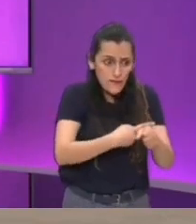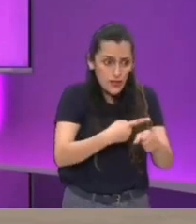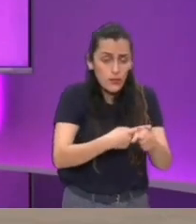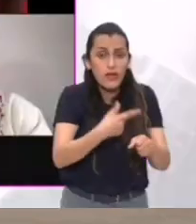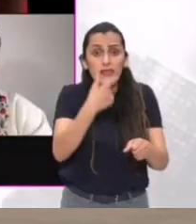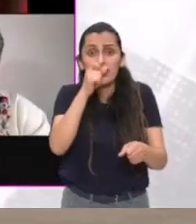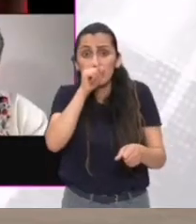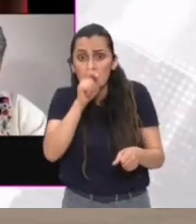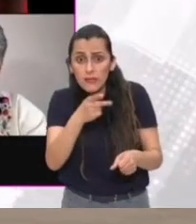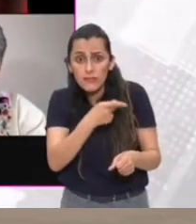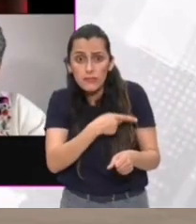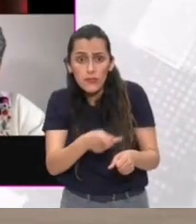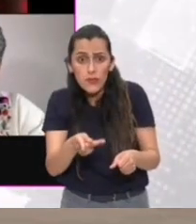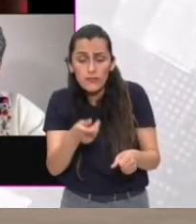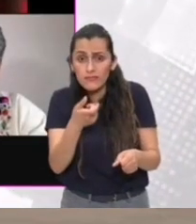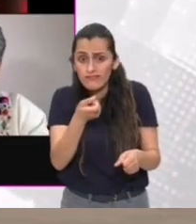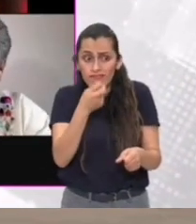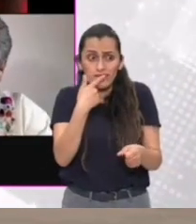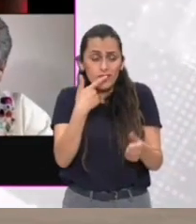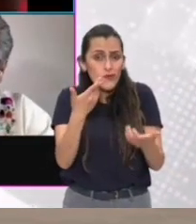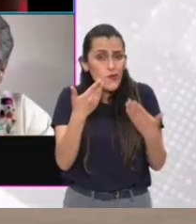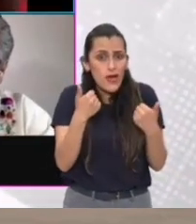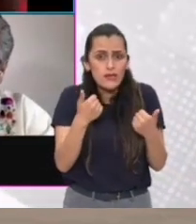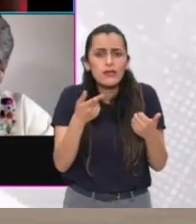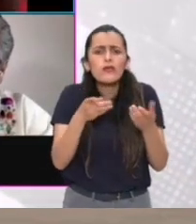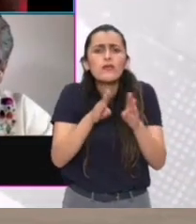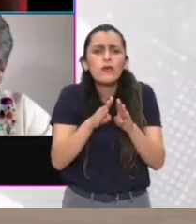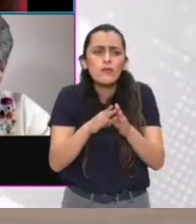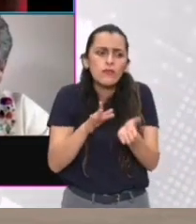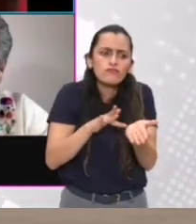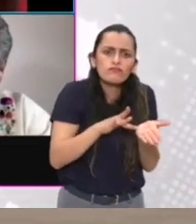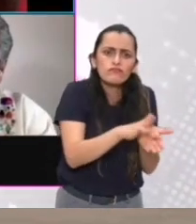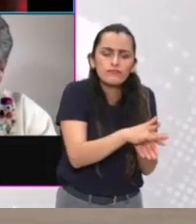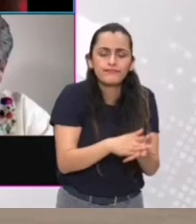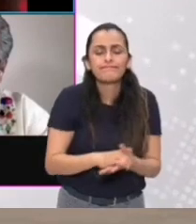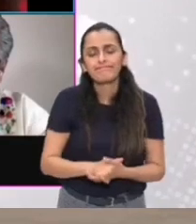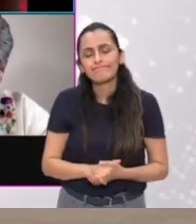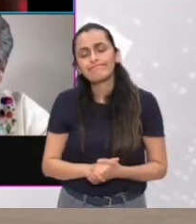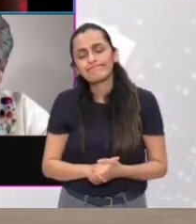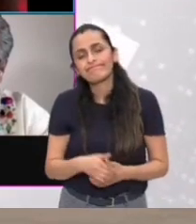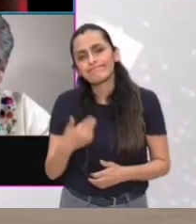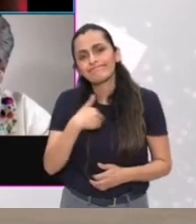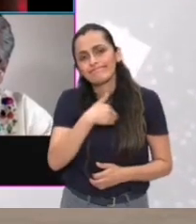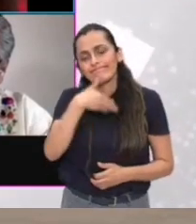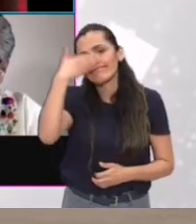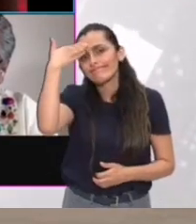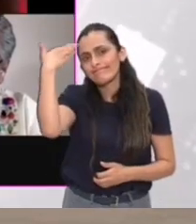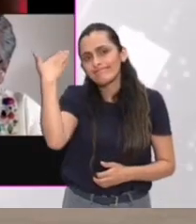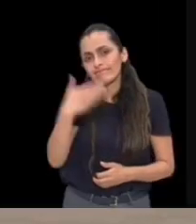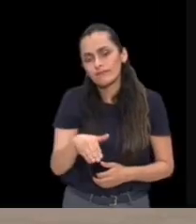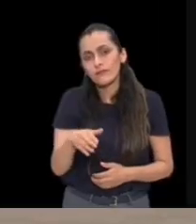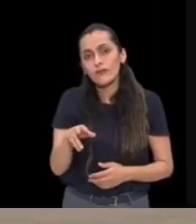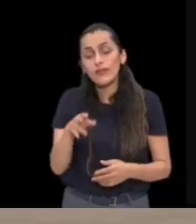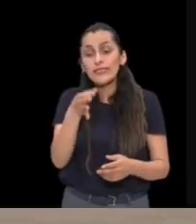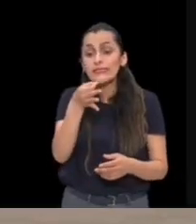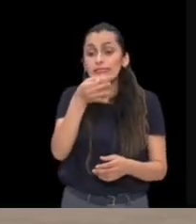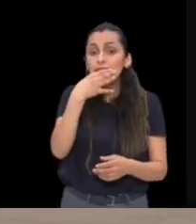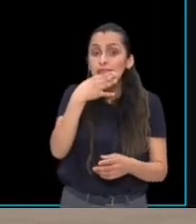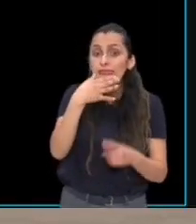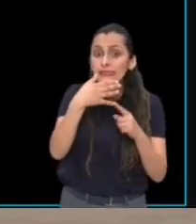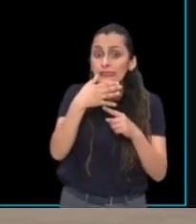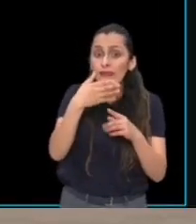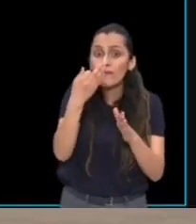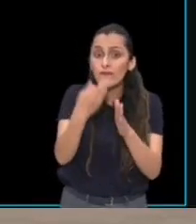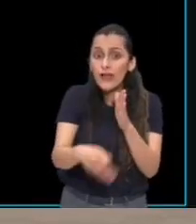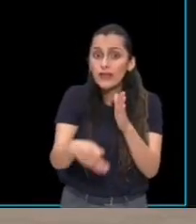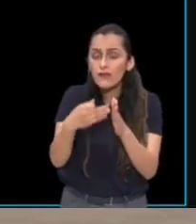medicamentos? Efectivamente, sabemos y tenemos claro que el tema del abasto de medicamento es un tema muy importante, es un tema muy